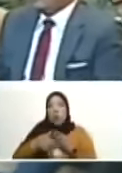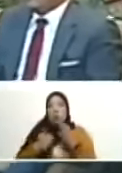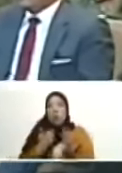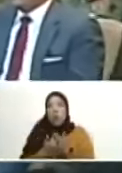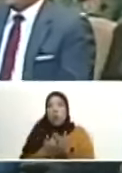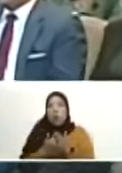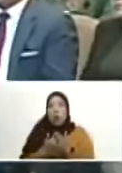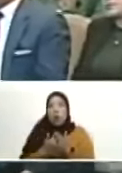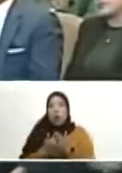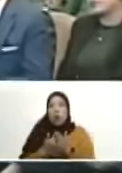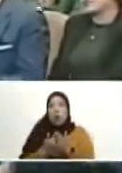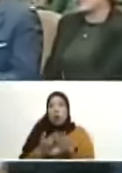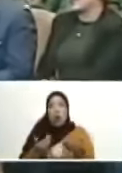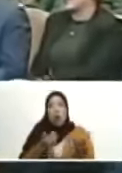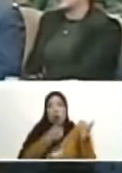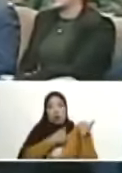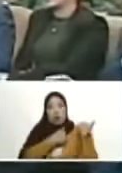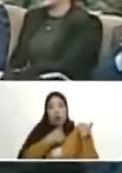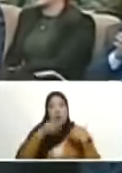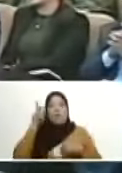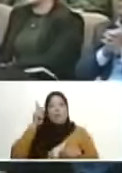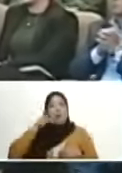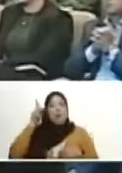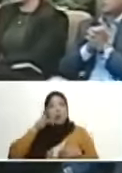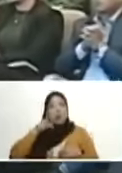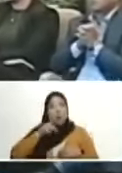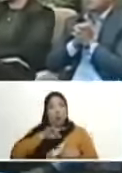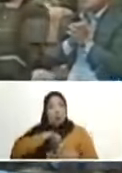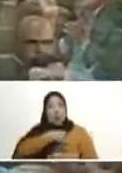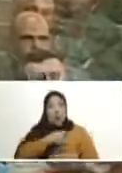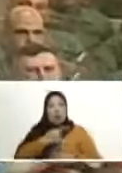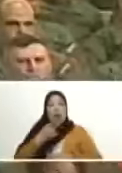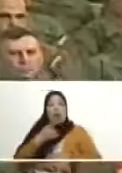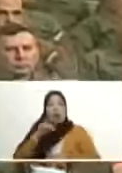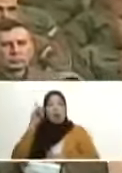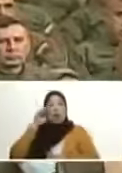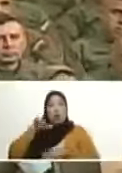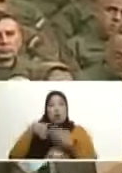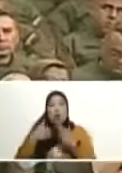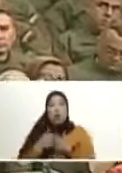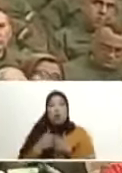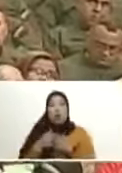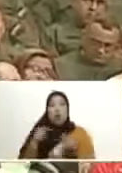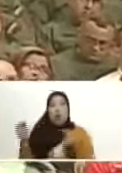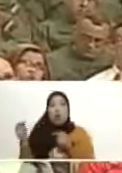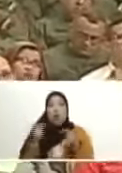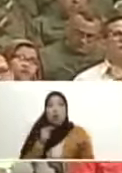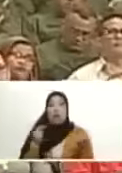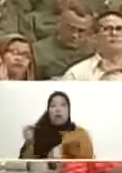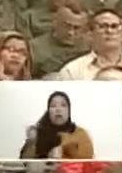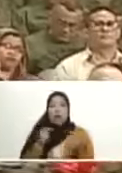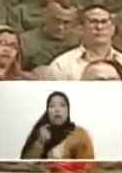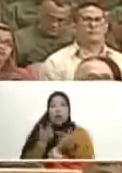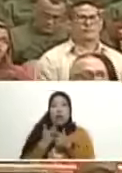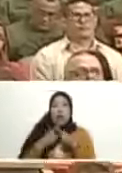decanos, rectores, profesores, profesoras, se despliegue un debate libre,